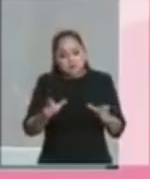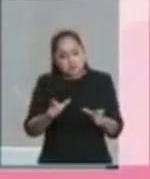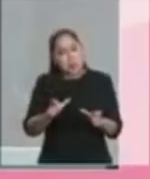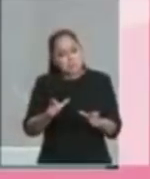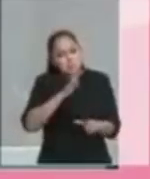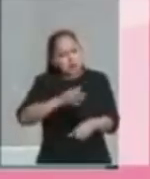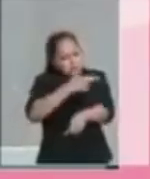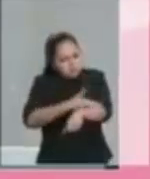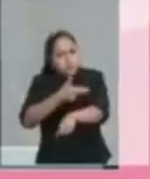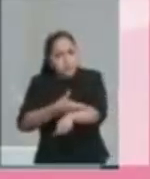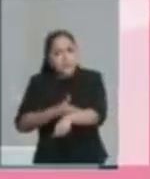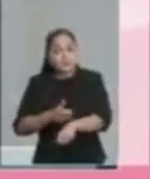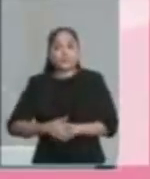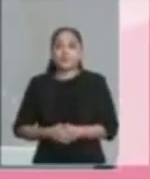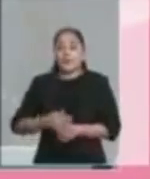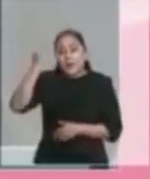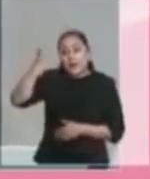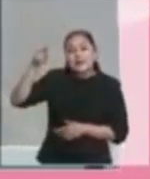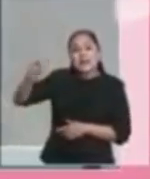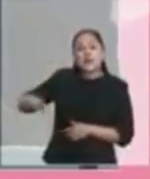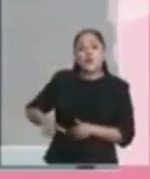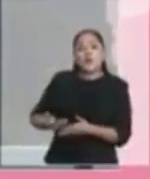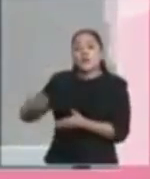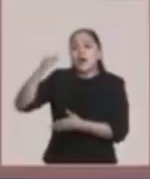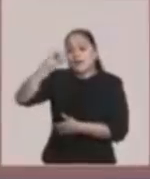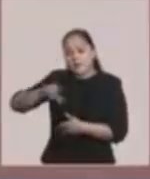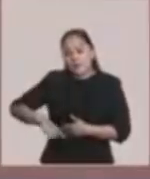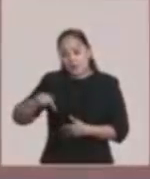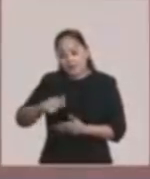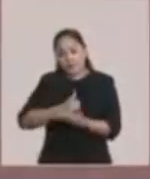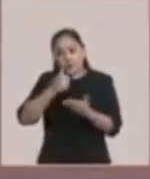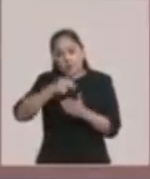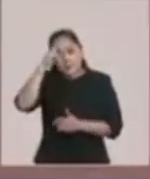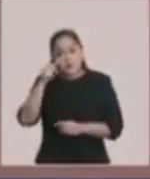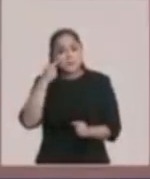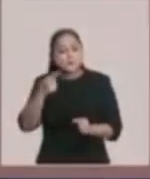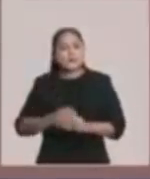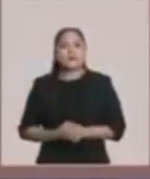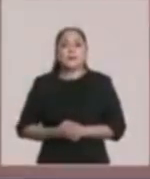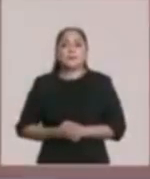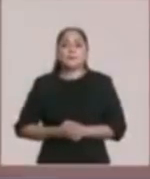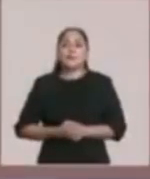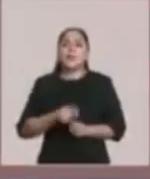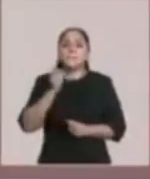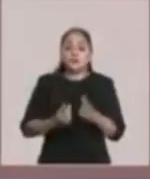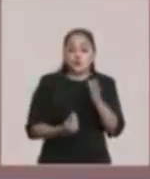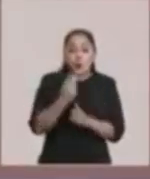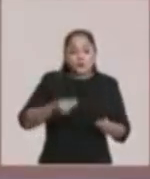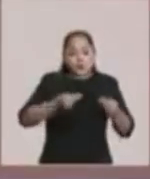El problema es que vean lo que pasa cuando él gobierna. Cuando fue jefe de gobierno, las inversiones cayeron